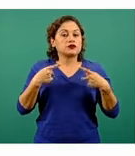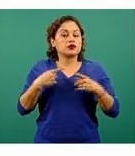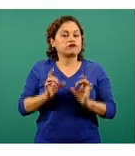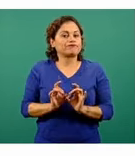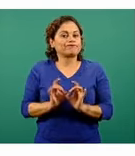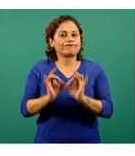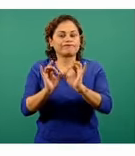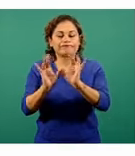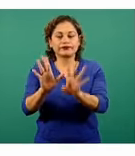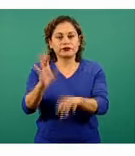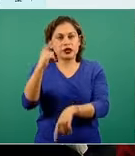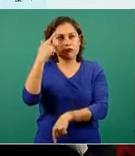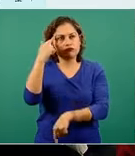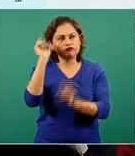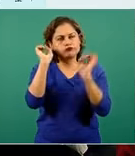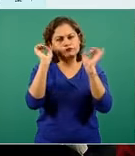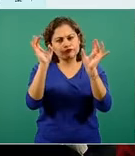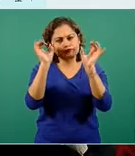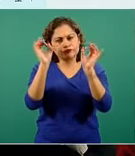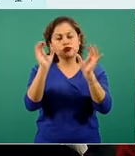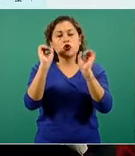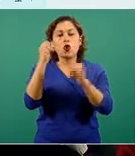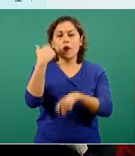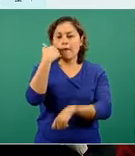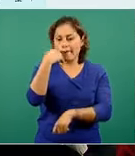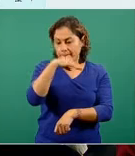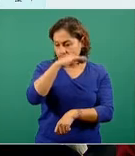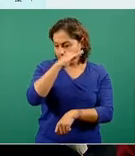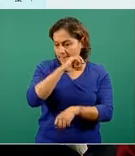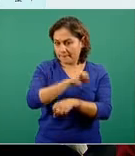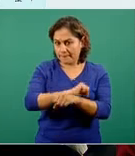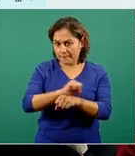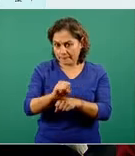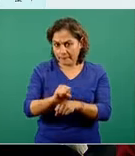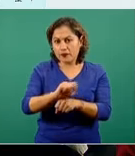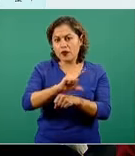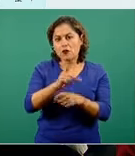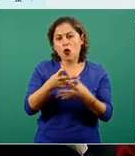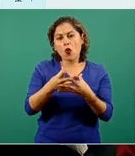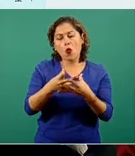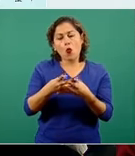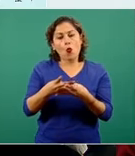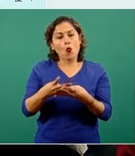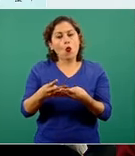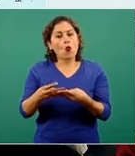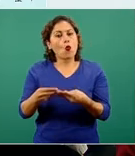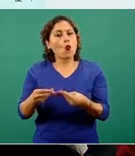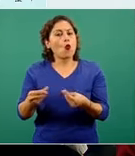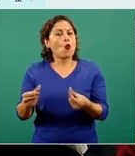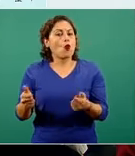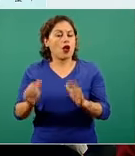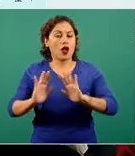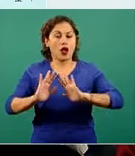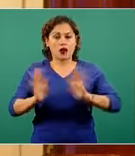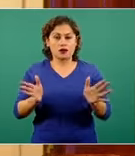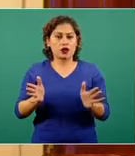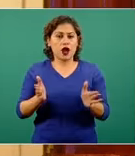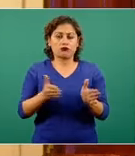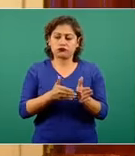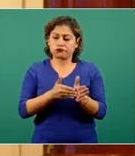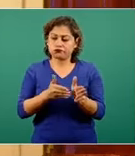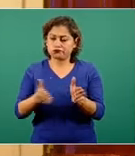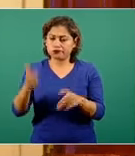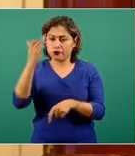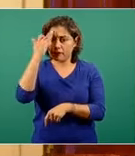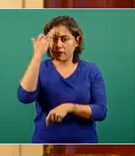representan como dolor de cabeza o con febrícula y que finalmente terminan resolviéndose ya sea por sí mismas en las siguientes horas o a